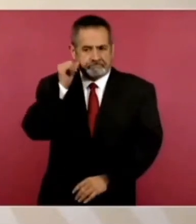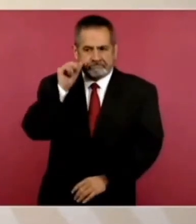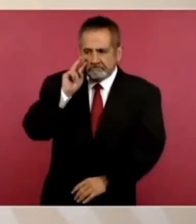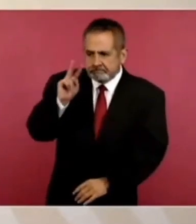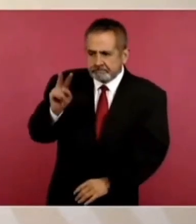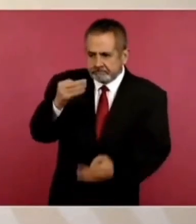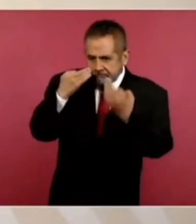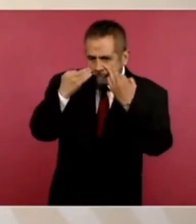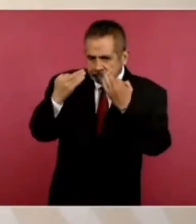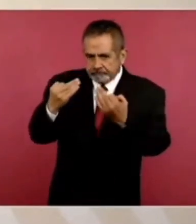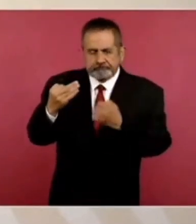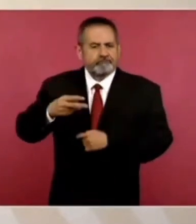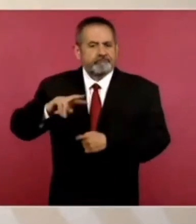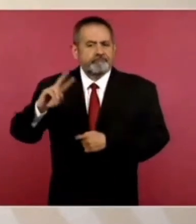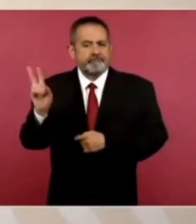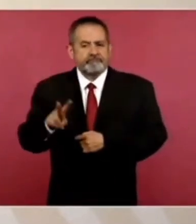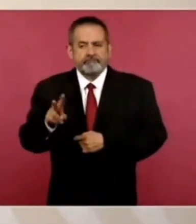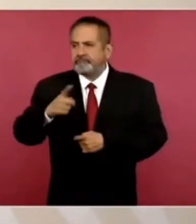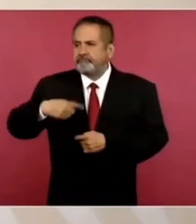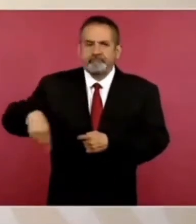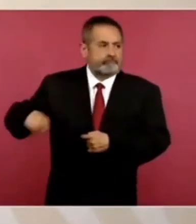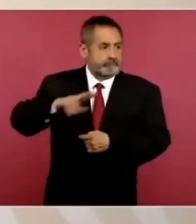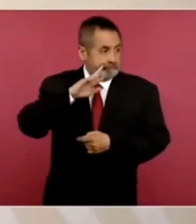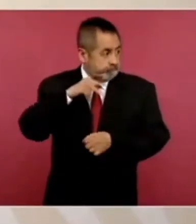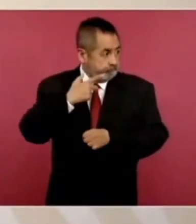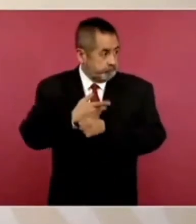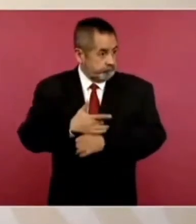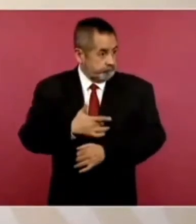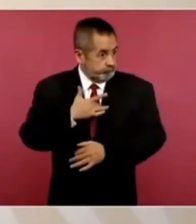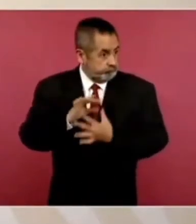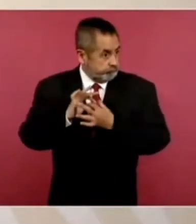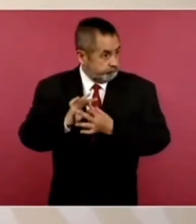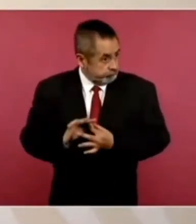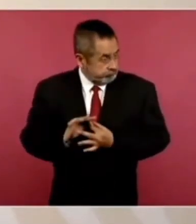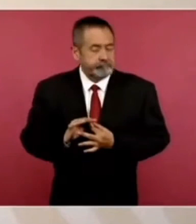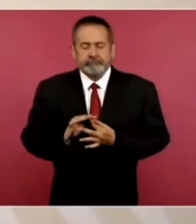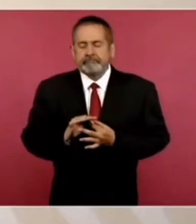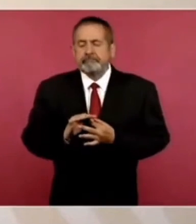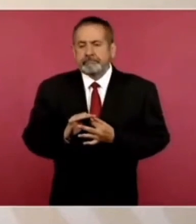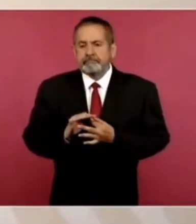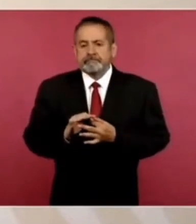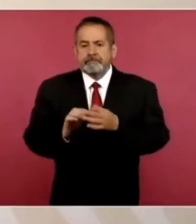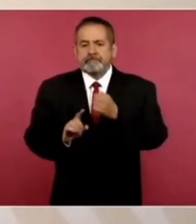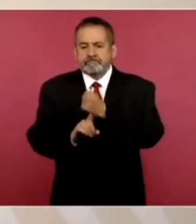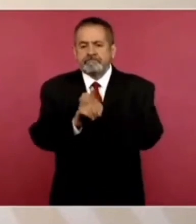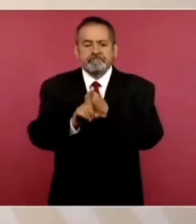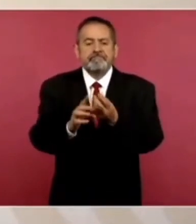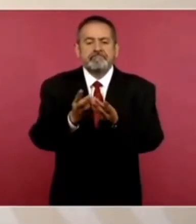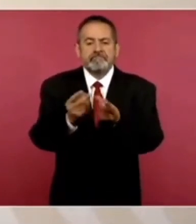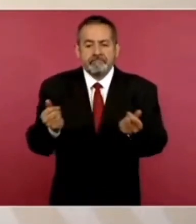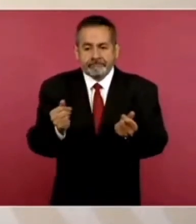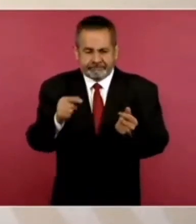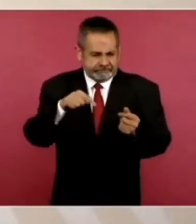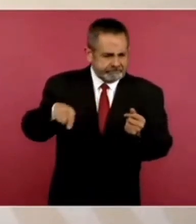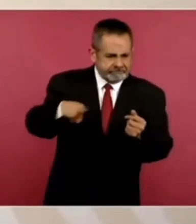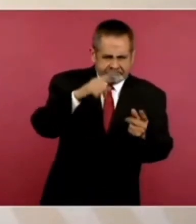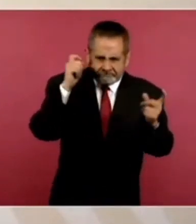hace posible resolver los problemas, aún